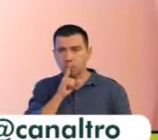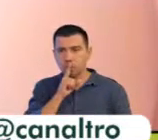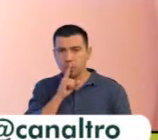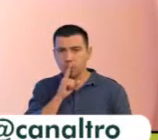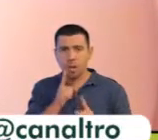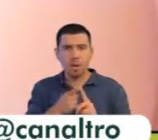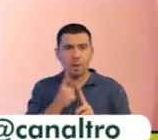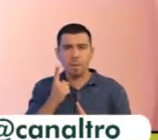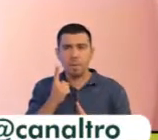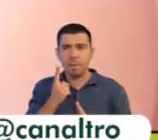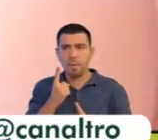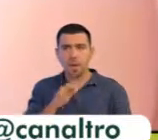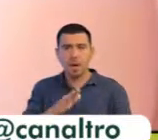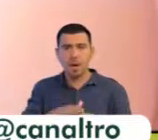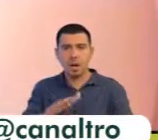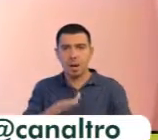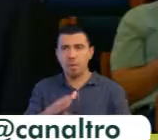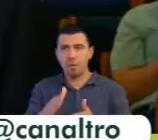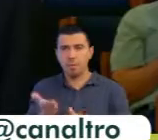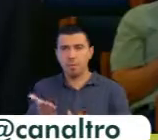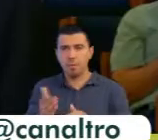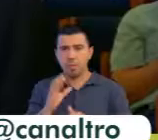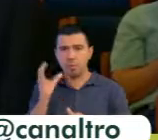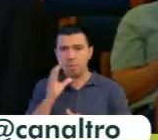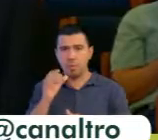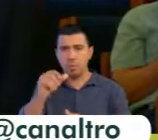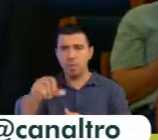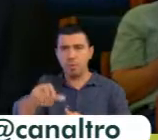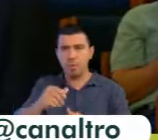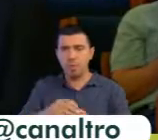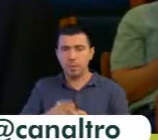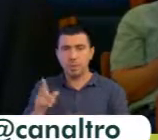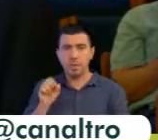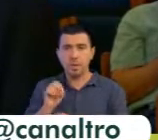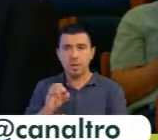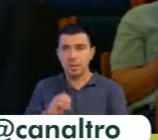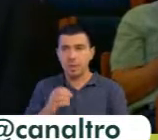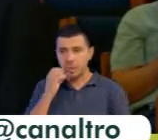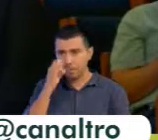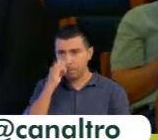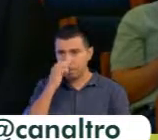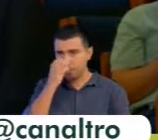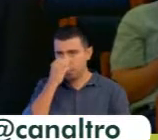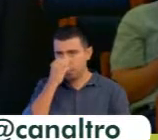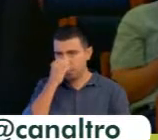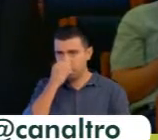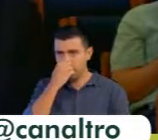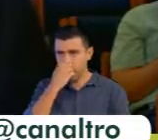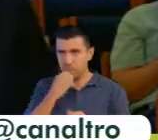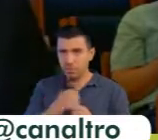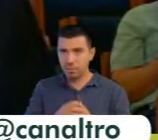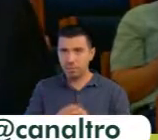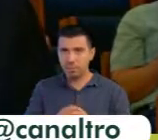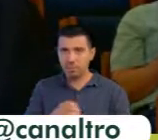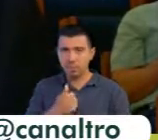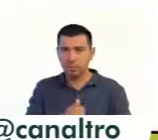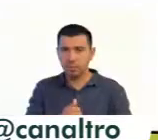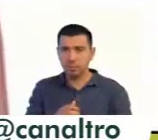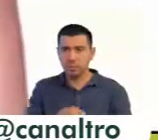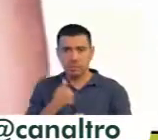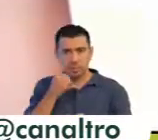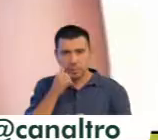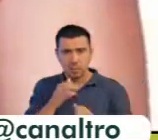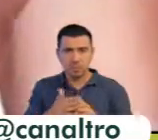Colombia. Y una de las campañas que queremos hacer con el apoyo de las autoridades, de los industriales, de los empresarios,